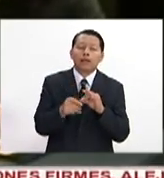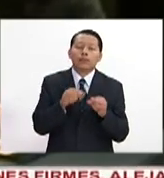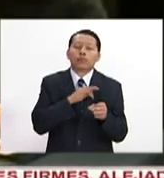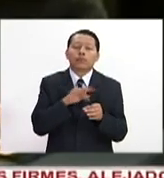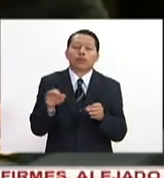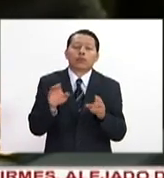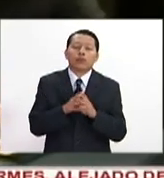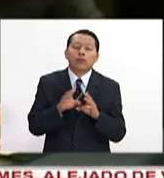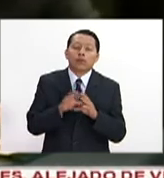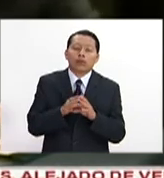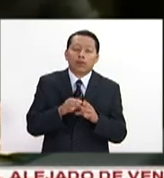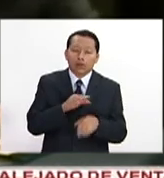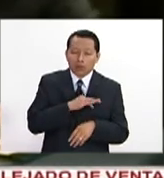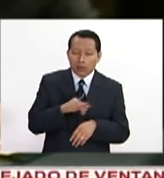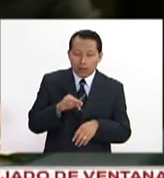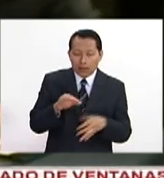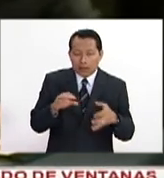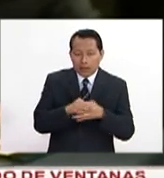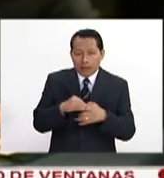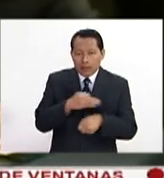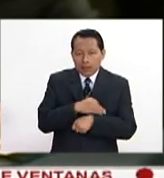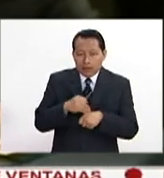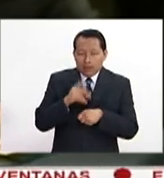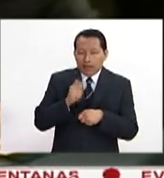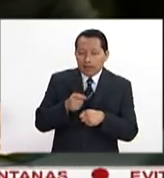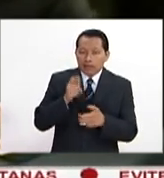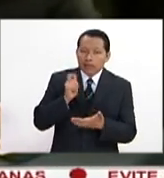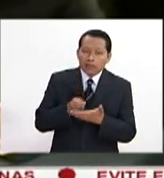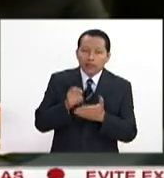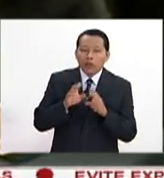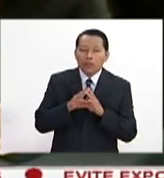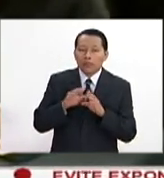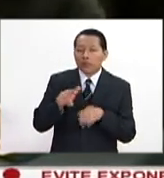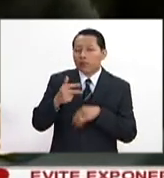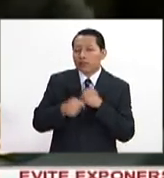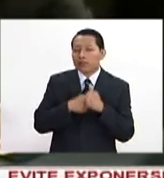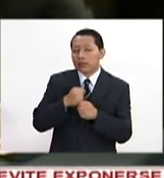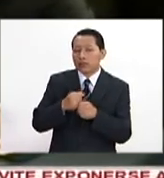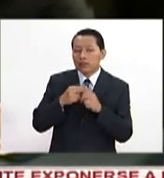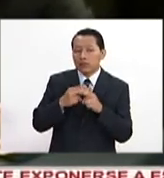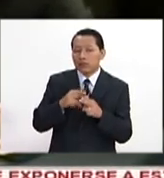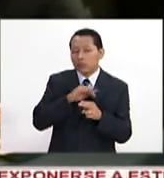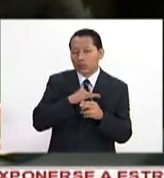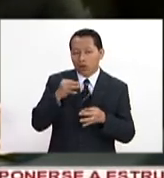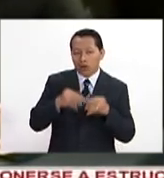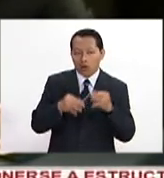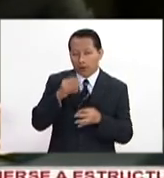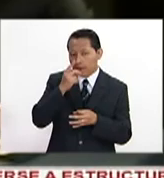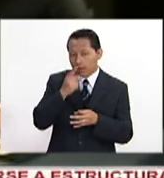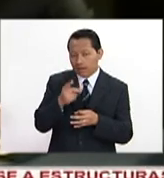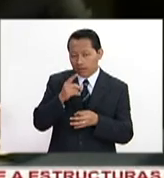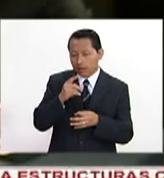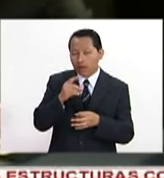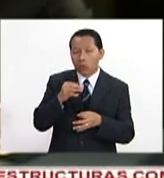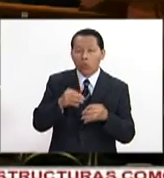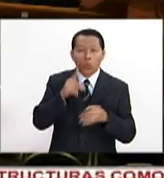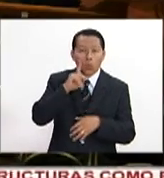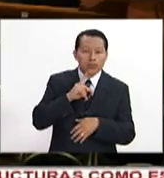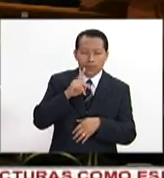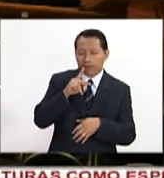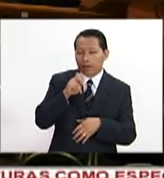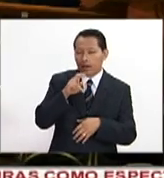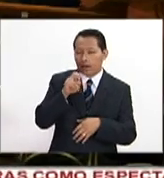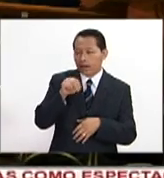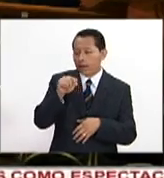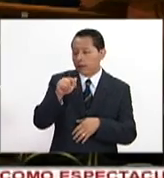idoneidad y su capacidad parental. El fallo se produce 13 años después de que la misma Corte determinara que la juez Karen Atala no